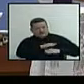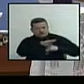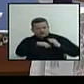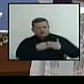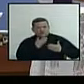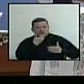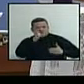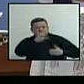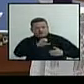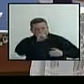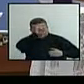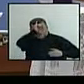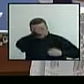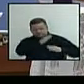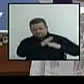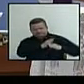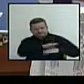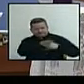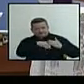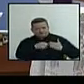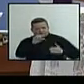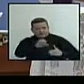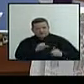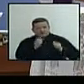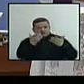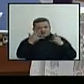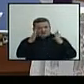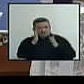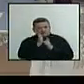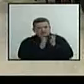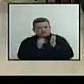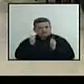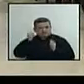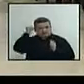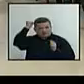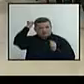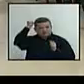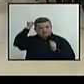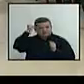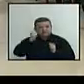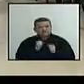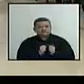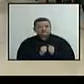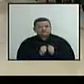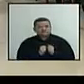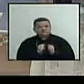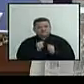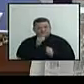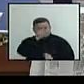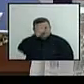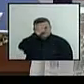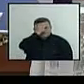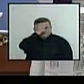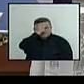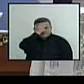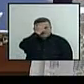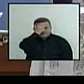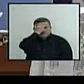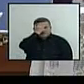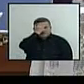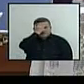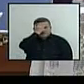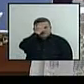para que puedan celebrar con Cristo la victoria pascual. Y la bendición de Dios